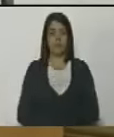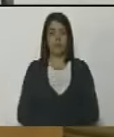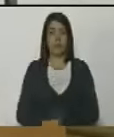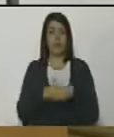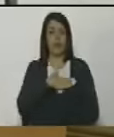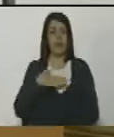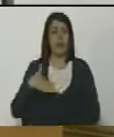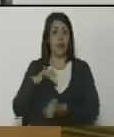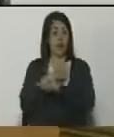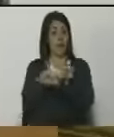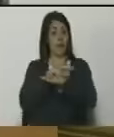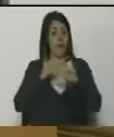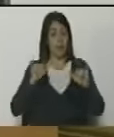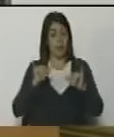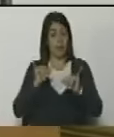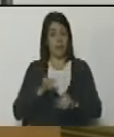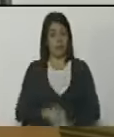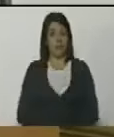Quiero despedir